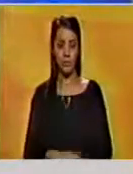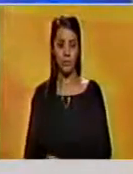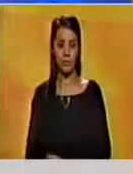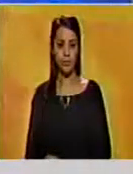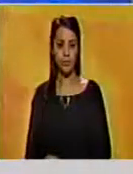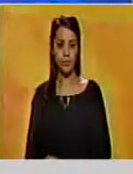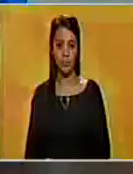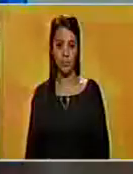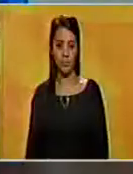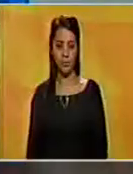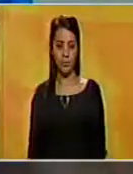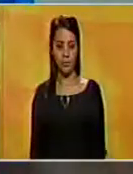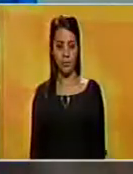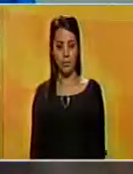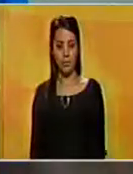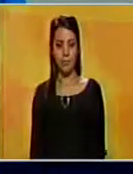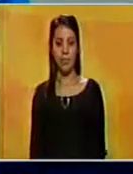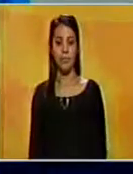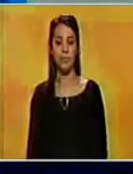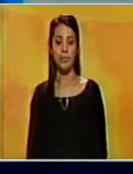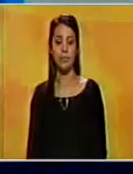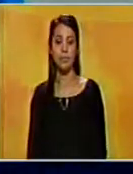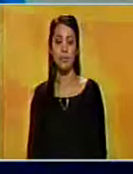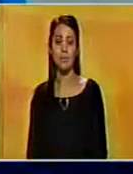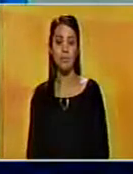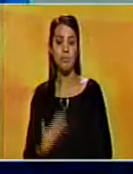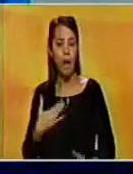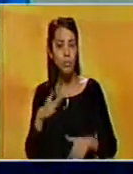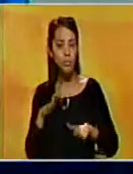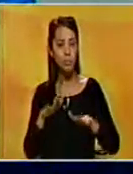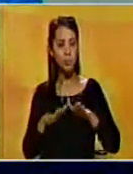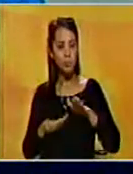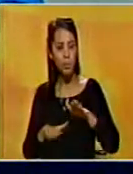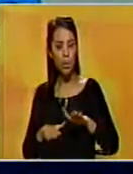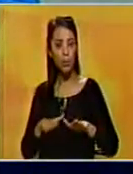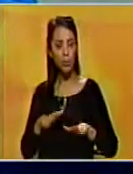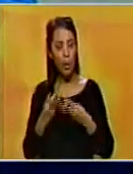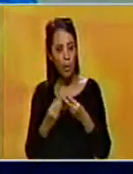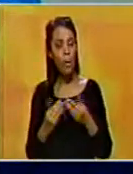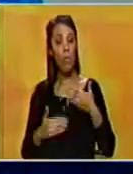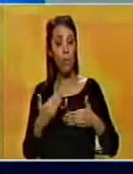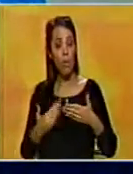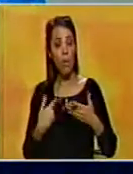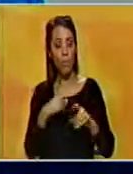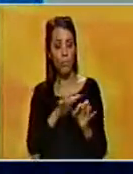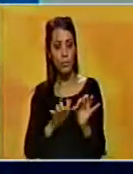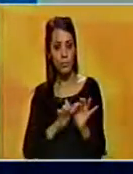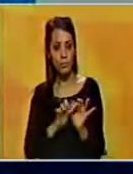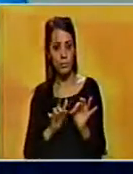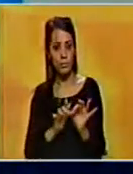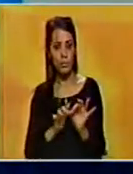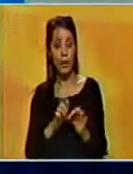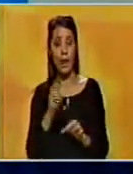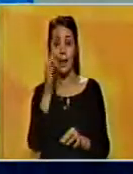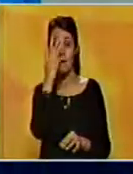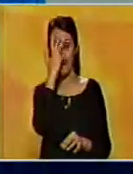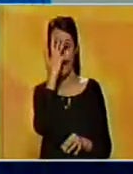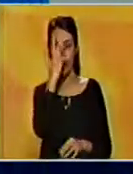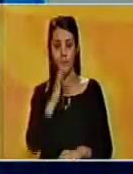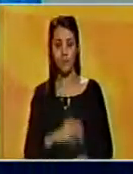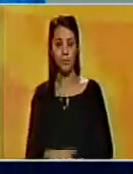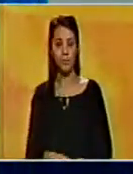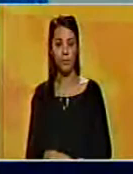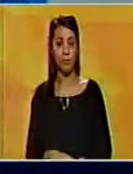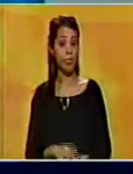Petro. Hemos venido dando todos los pasos para que la criptomoneda en el mes de febrero